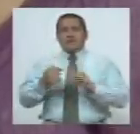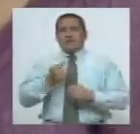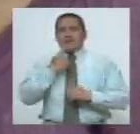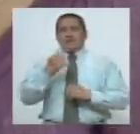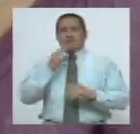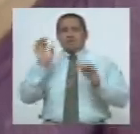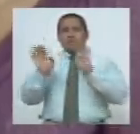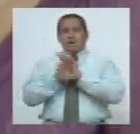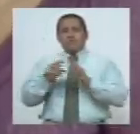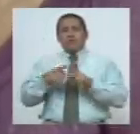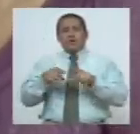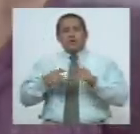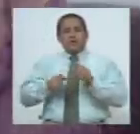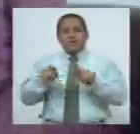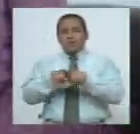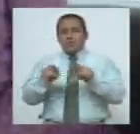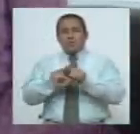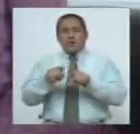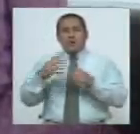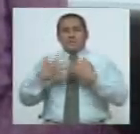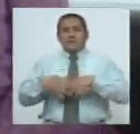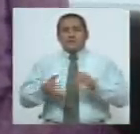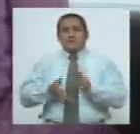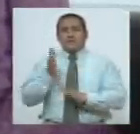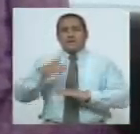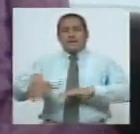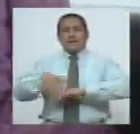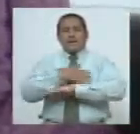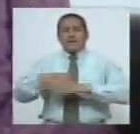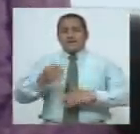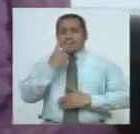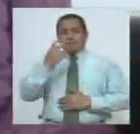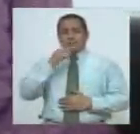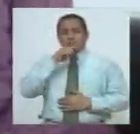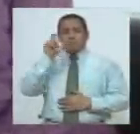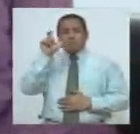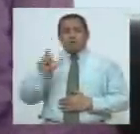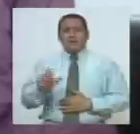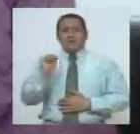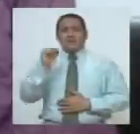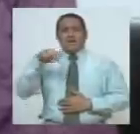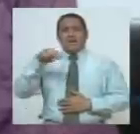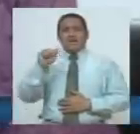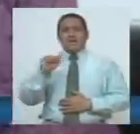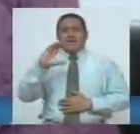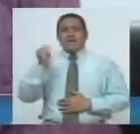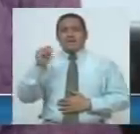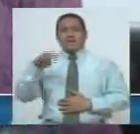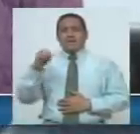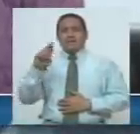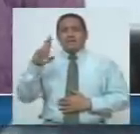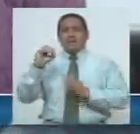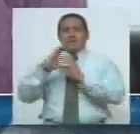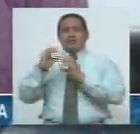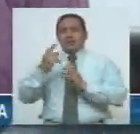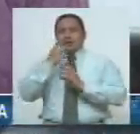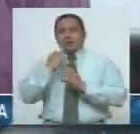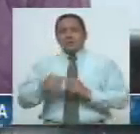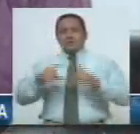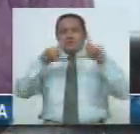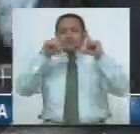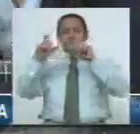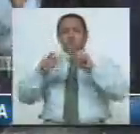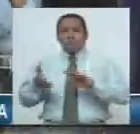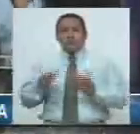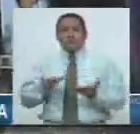Orión seguirá en las calles. La protagonista elegida para esta grabación es Ana Camargo, madre del desaparecido fotógrafo Ivo